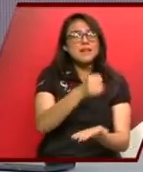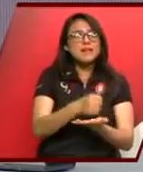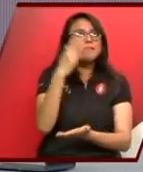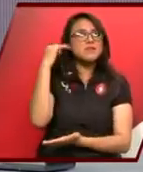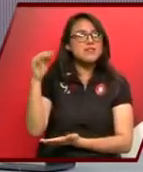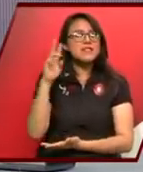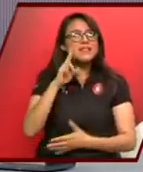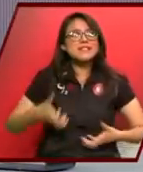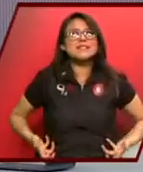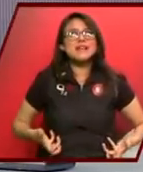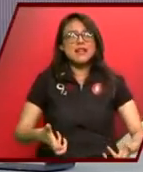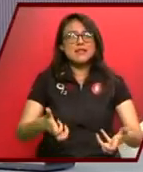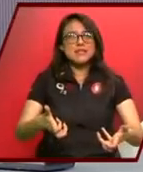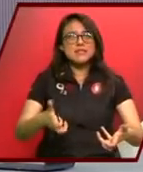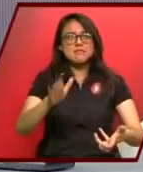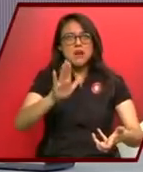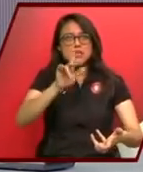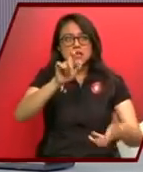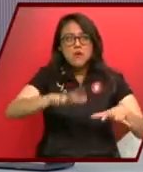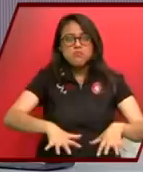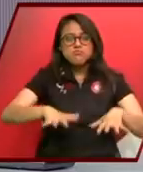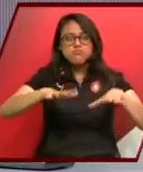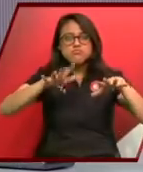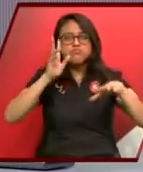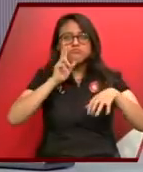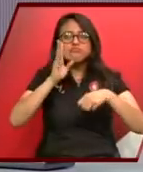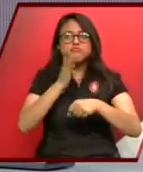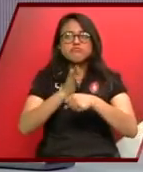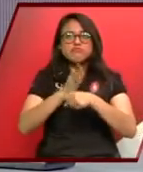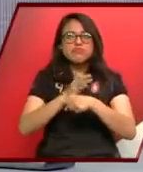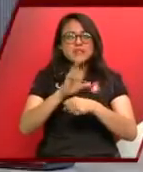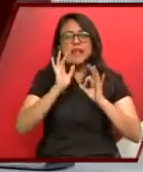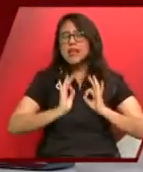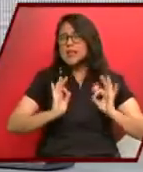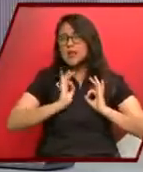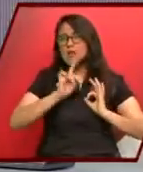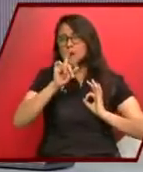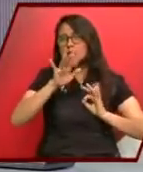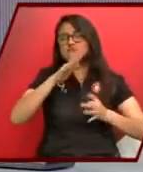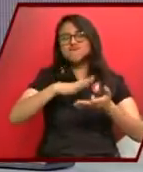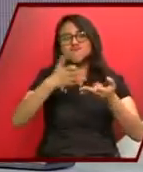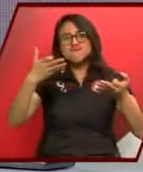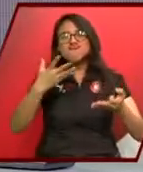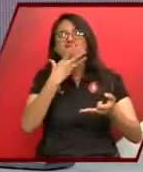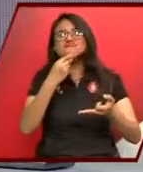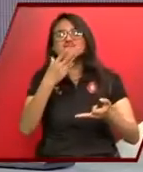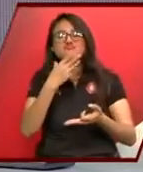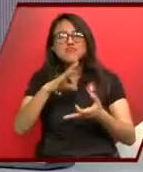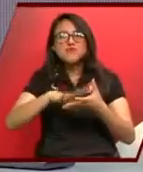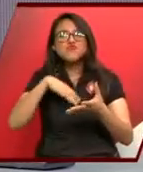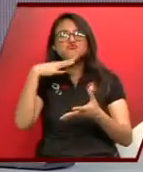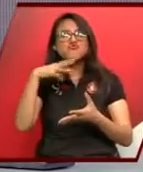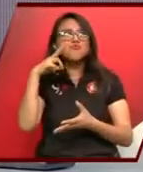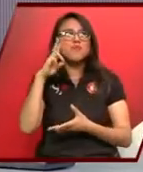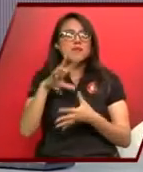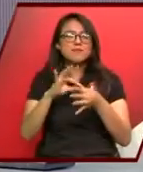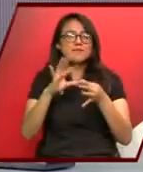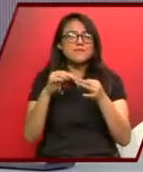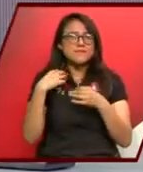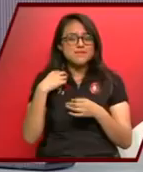calles se convirtieron en albercas. Tranquilo, tranquilo, no se emocione, que son albercas de lodo. Andrea Izquierdo nos platica sobre ello.